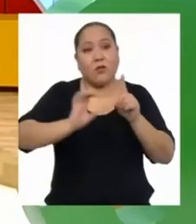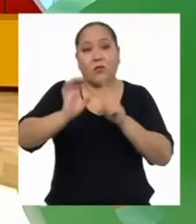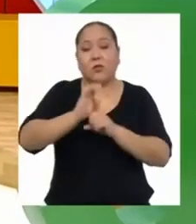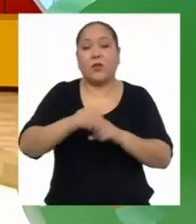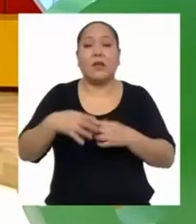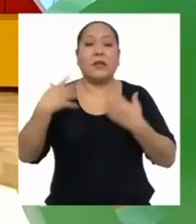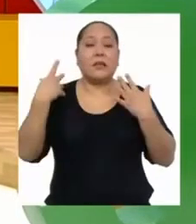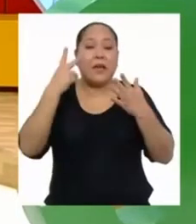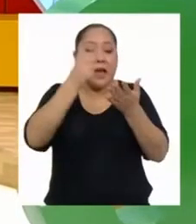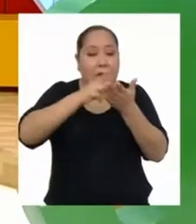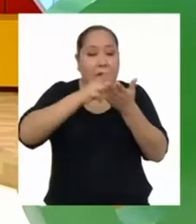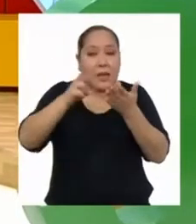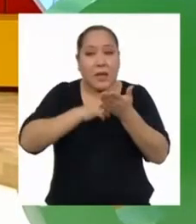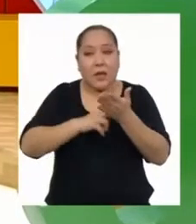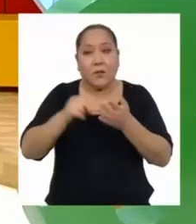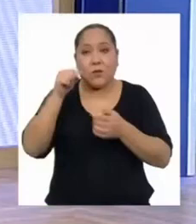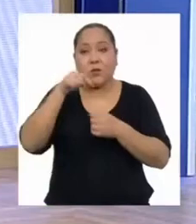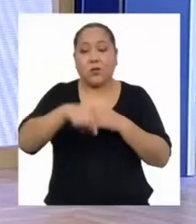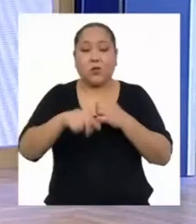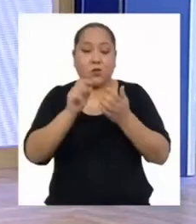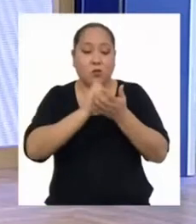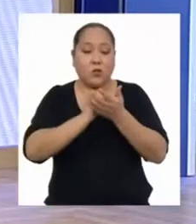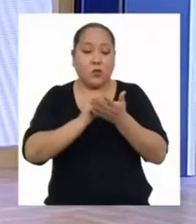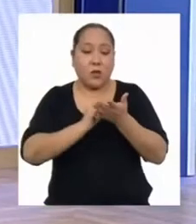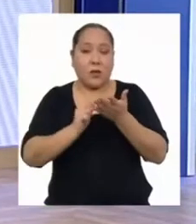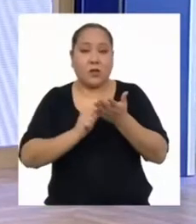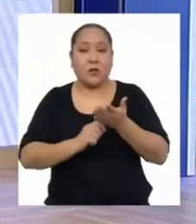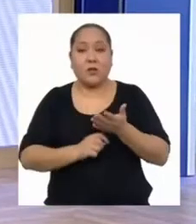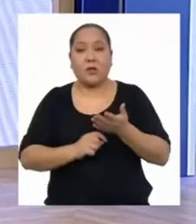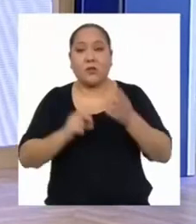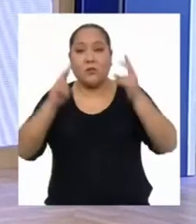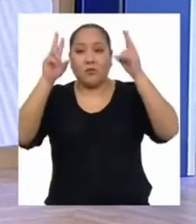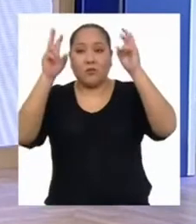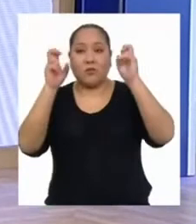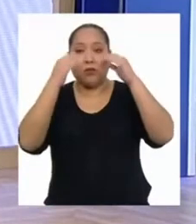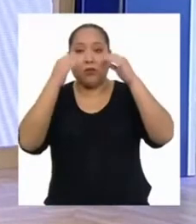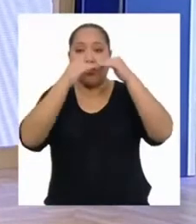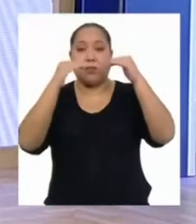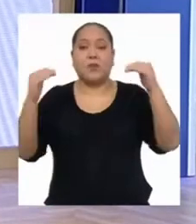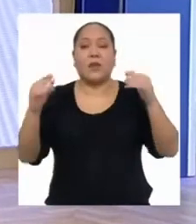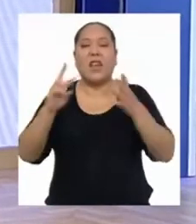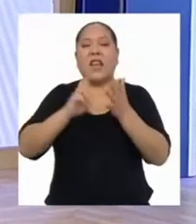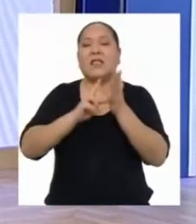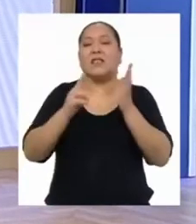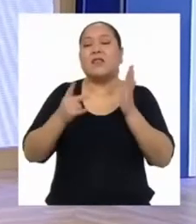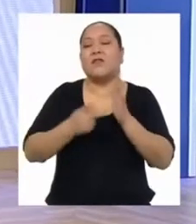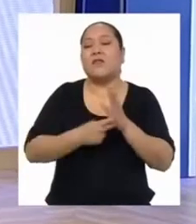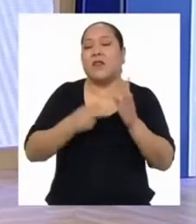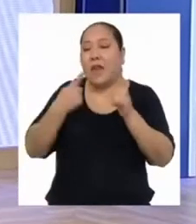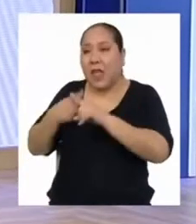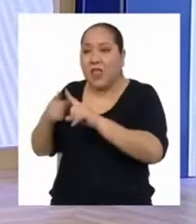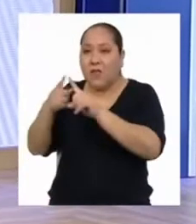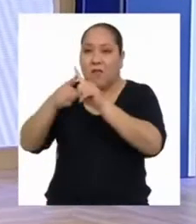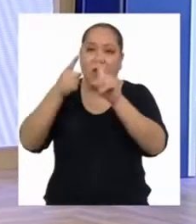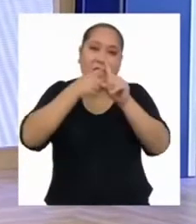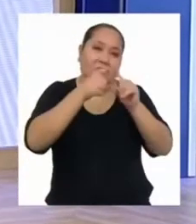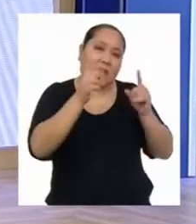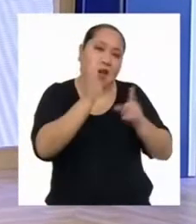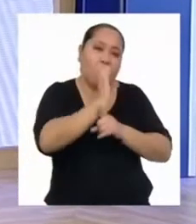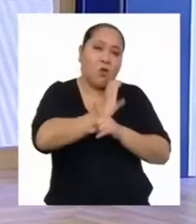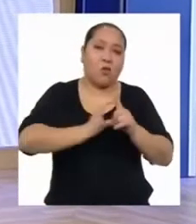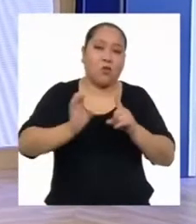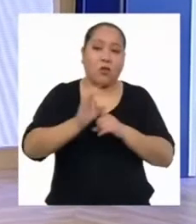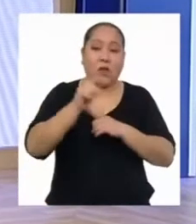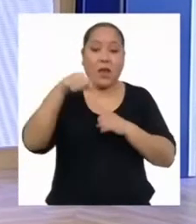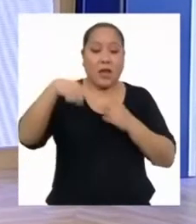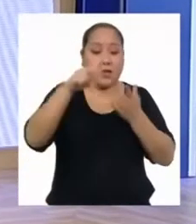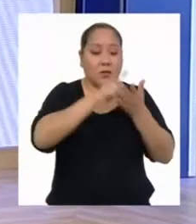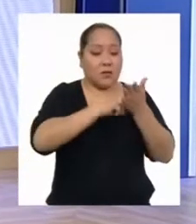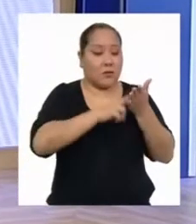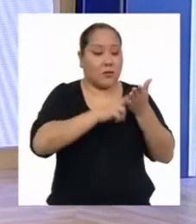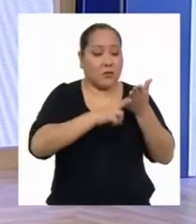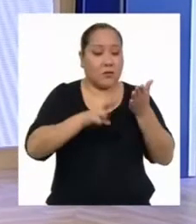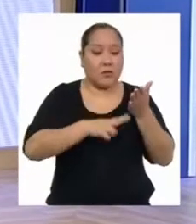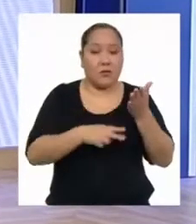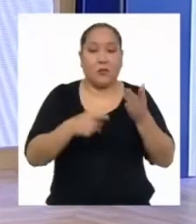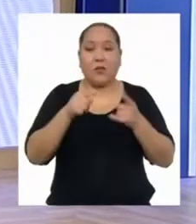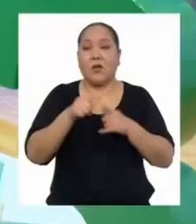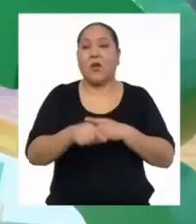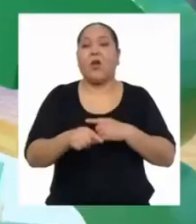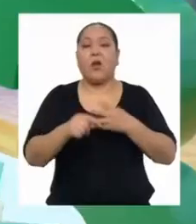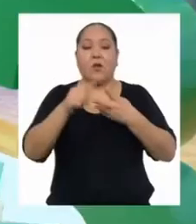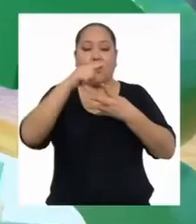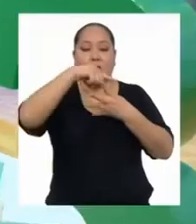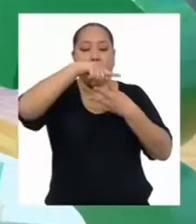un texto titulado ¿Qué es la diversidad cultural? Esta lectura giró en torno a 4